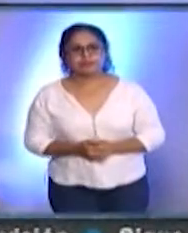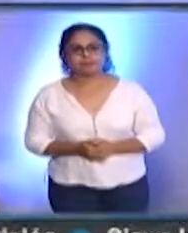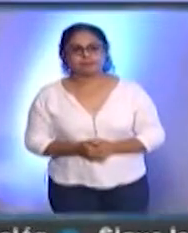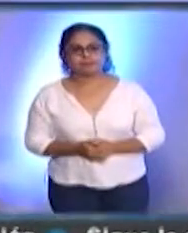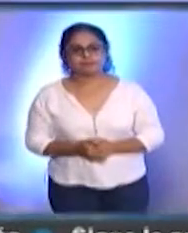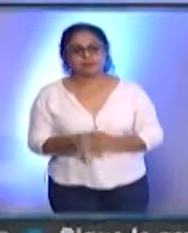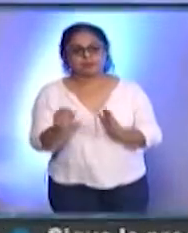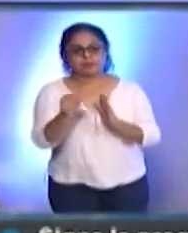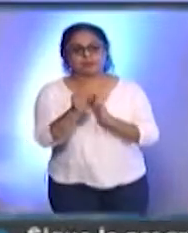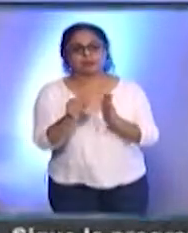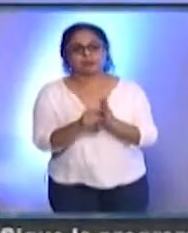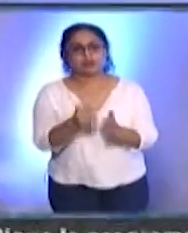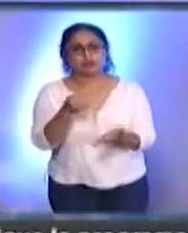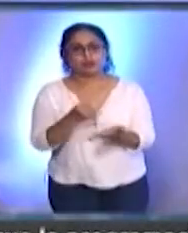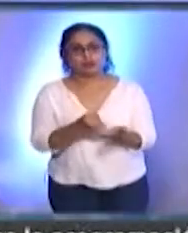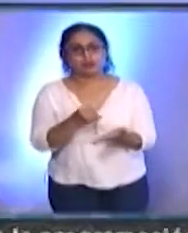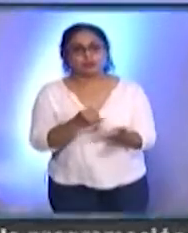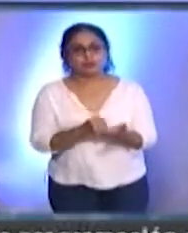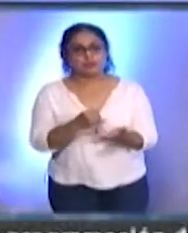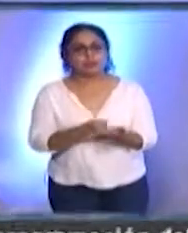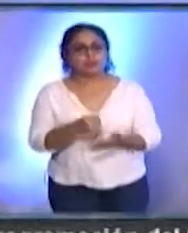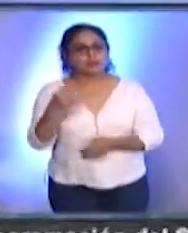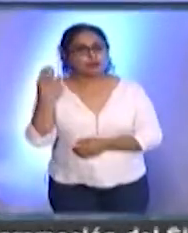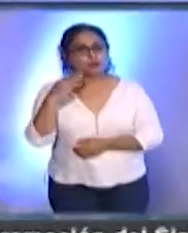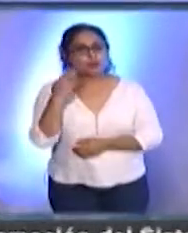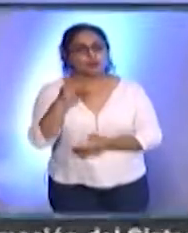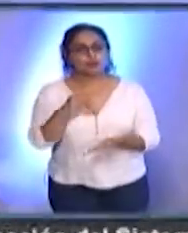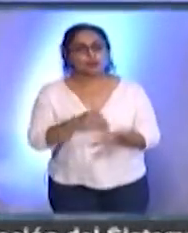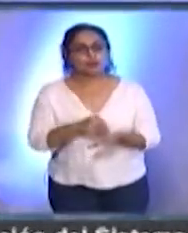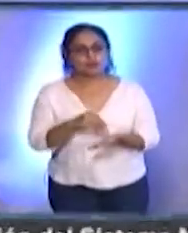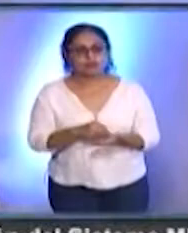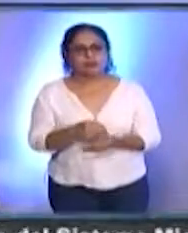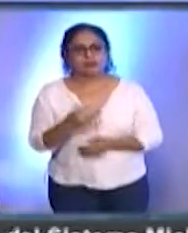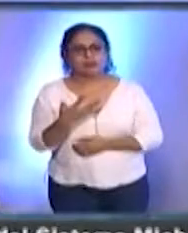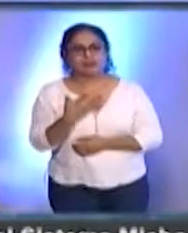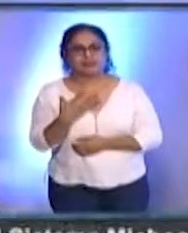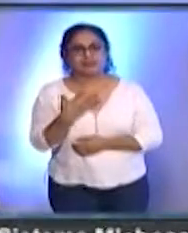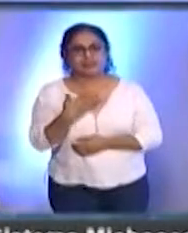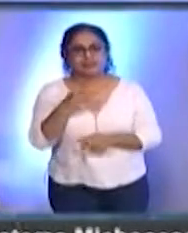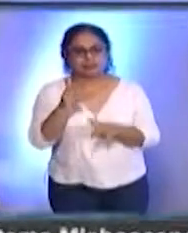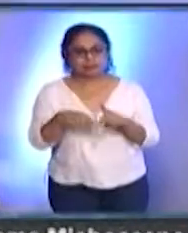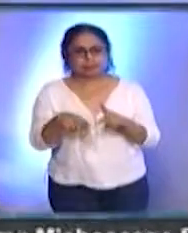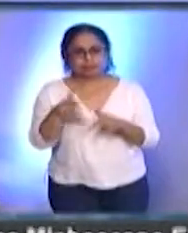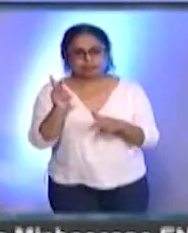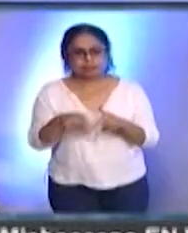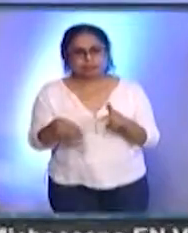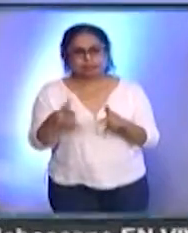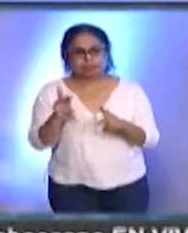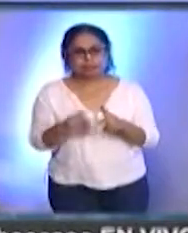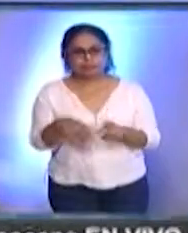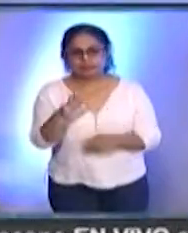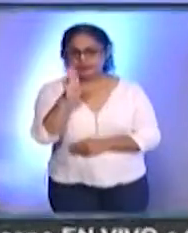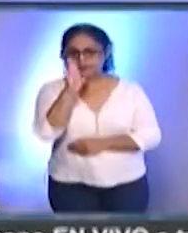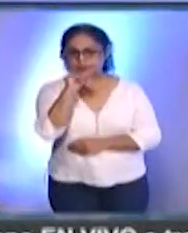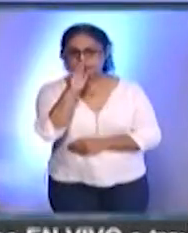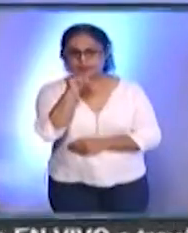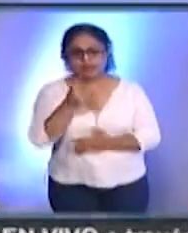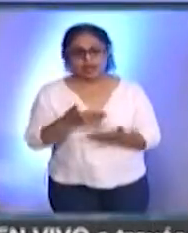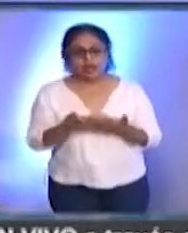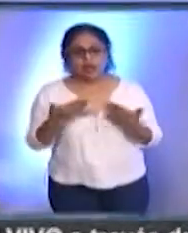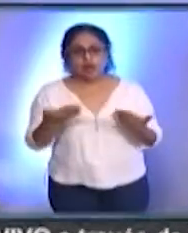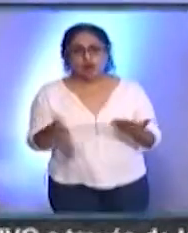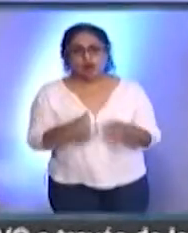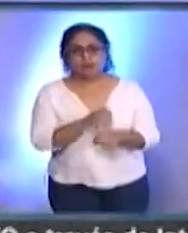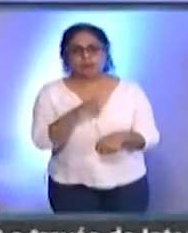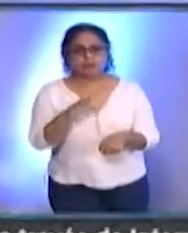El sistema del Ayuntamiento de Morelia continúa encriptado. No se ha podido liberar y eso ha mantenido a la actual administración en